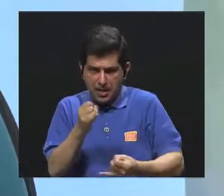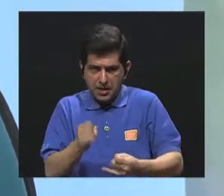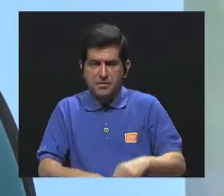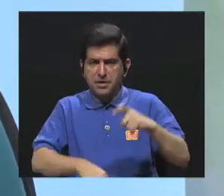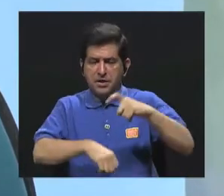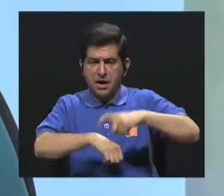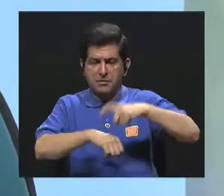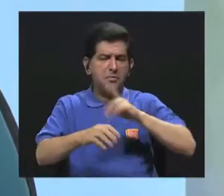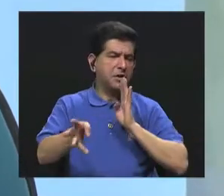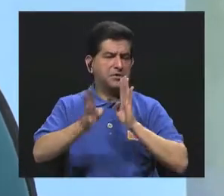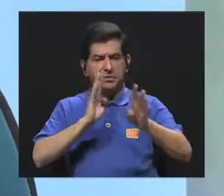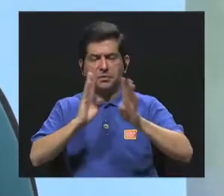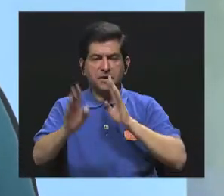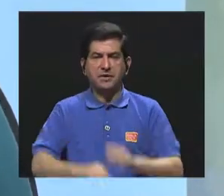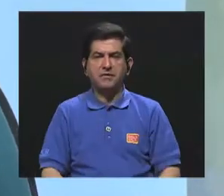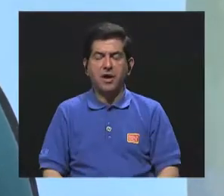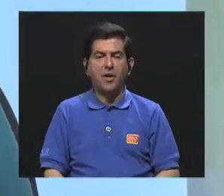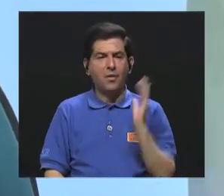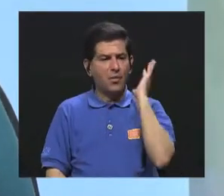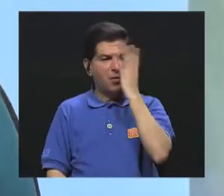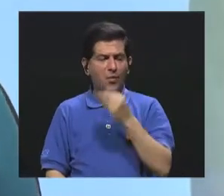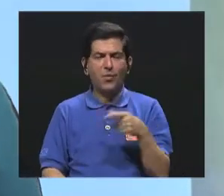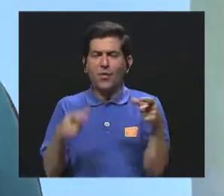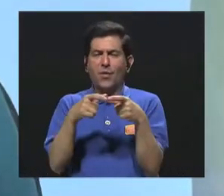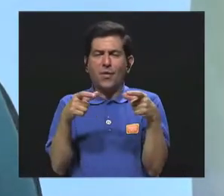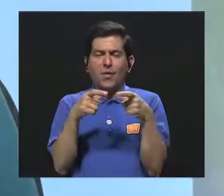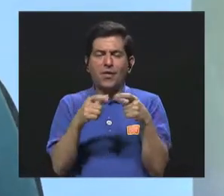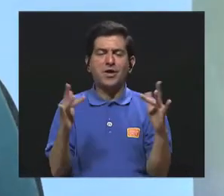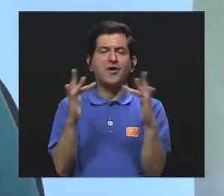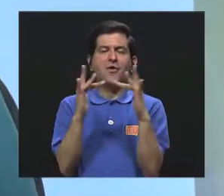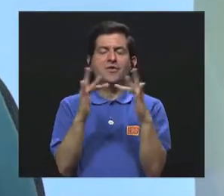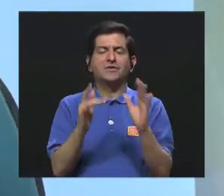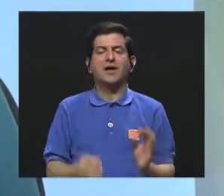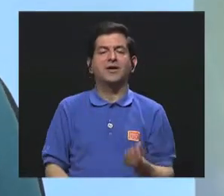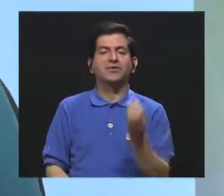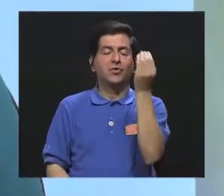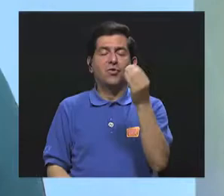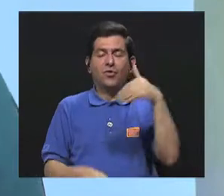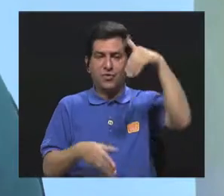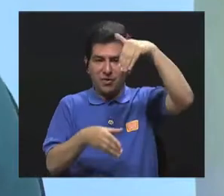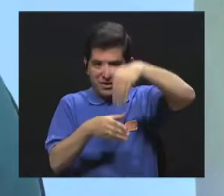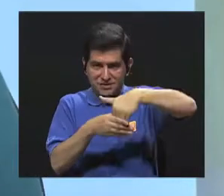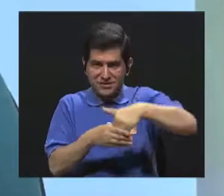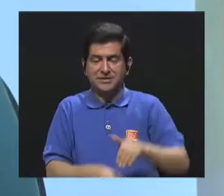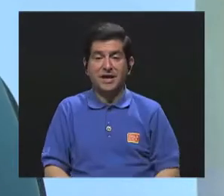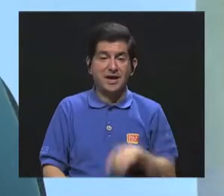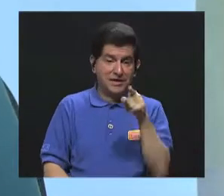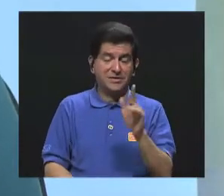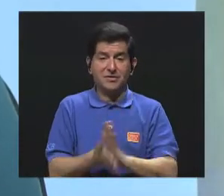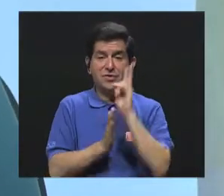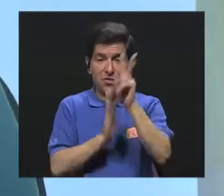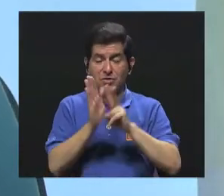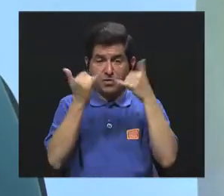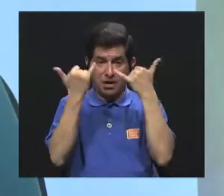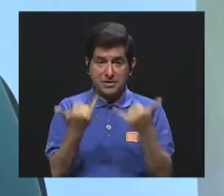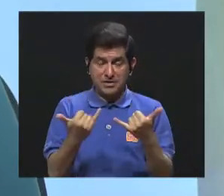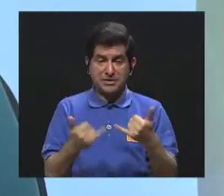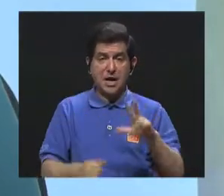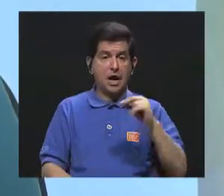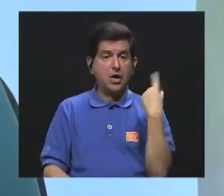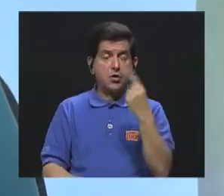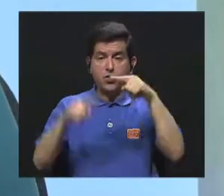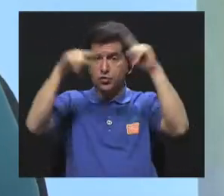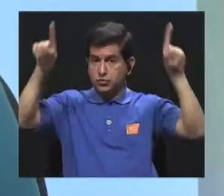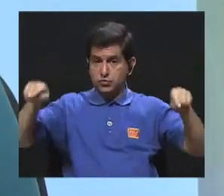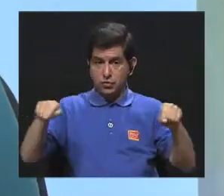momento del conversatorio, fue muy bonito la conexión que se creó con los chicos del documental, no solo en la pantalla, sino cuando ya estaban ahí y con la gente que estaba